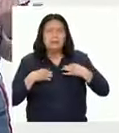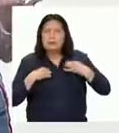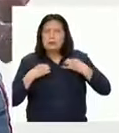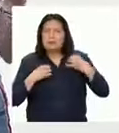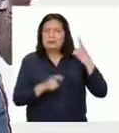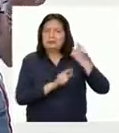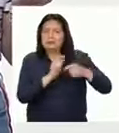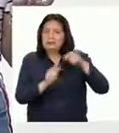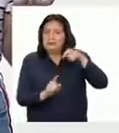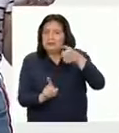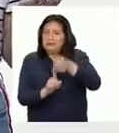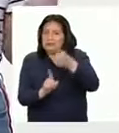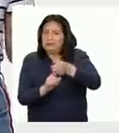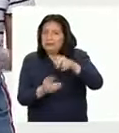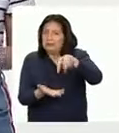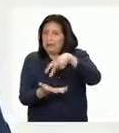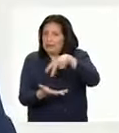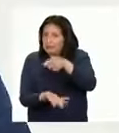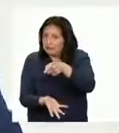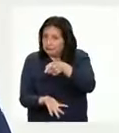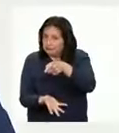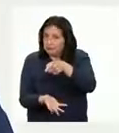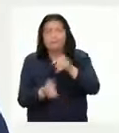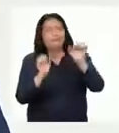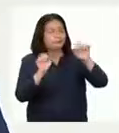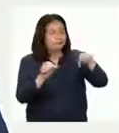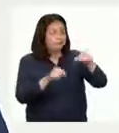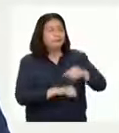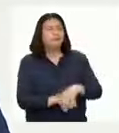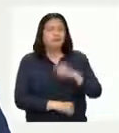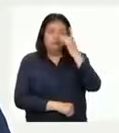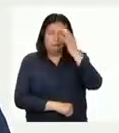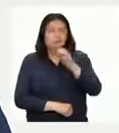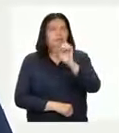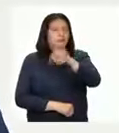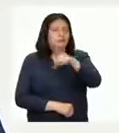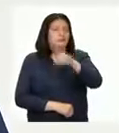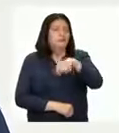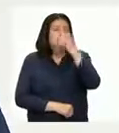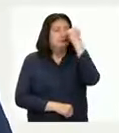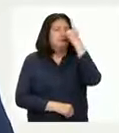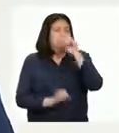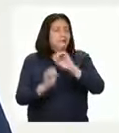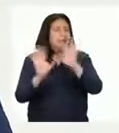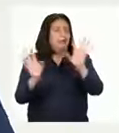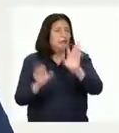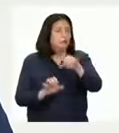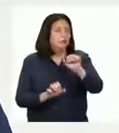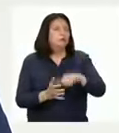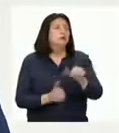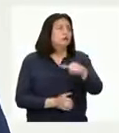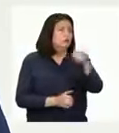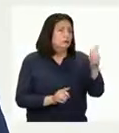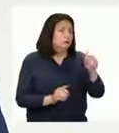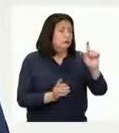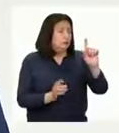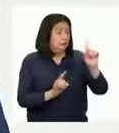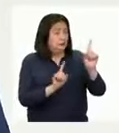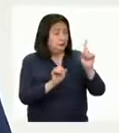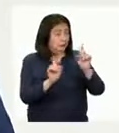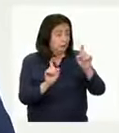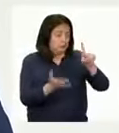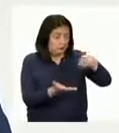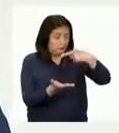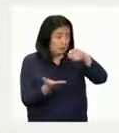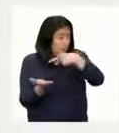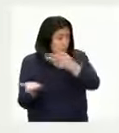vestimenta tradicional de ese baile? Sí, creo que así se entiende mejor. ¿Qué otra pregunta te mandaron Alberto y